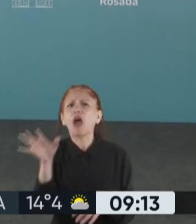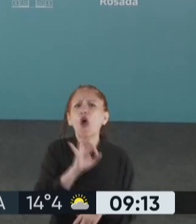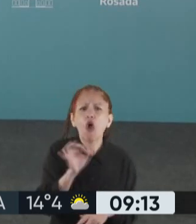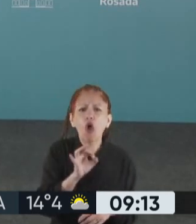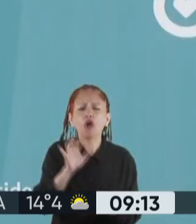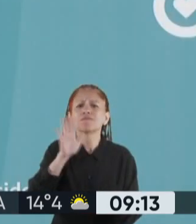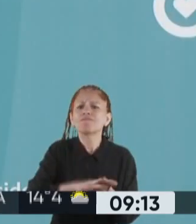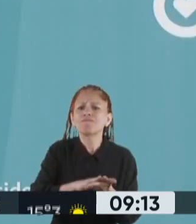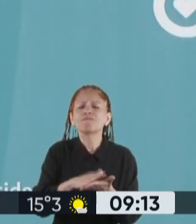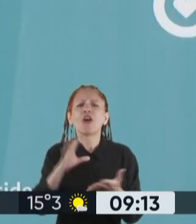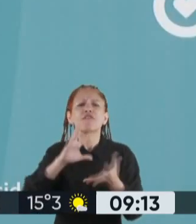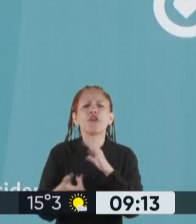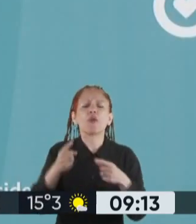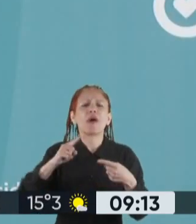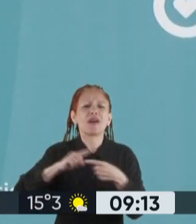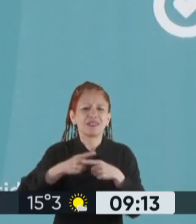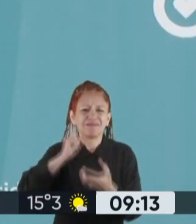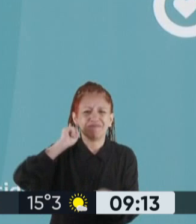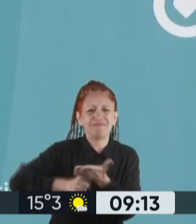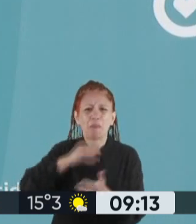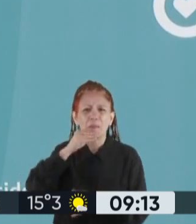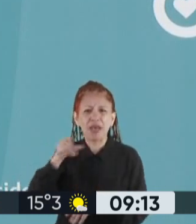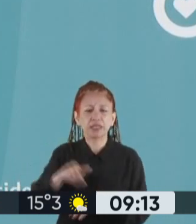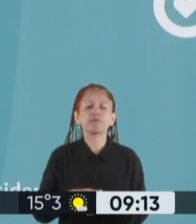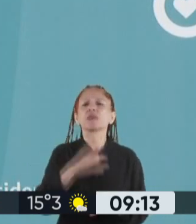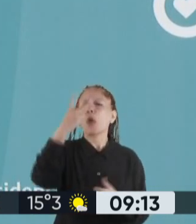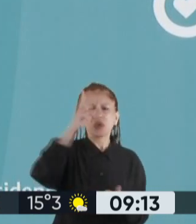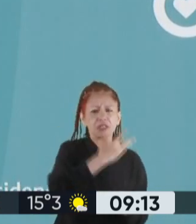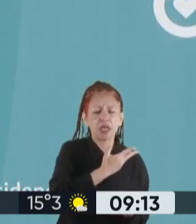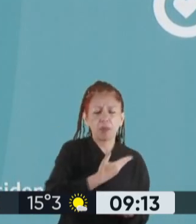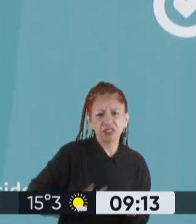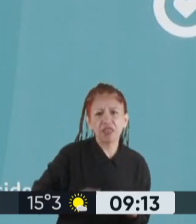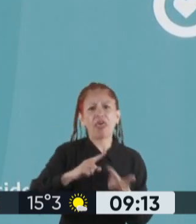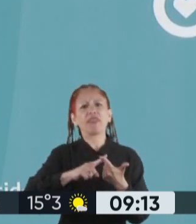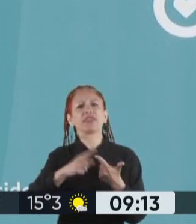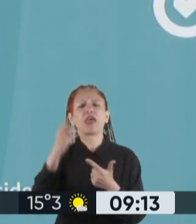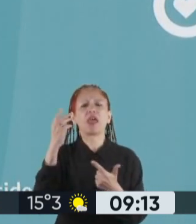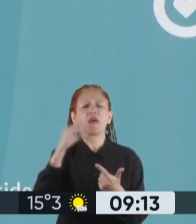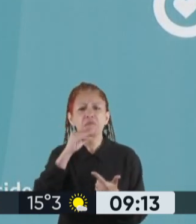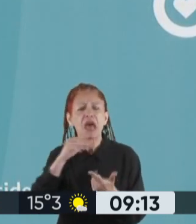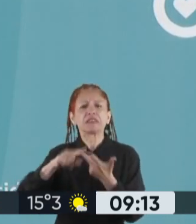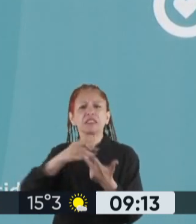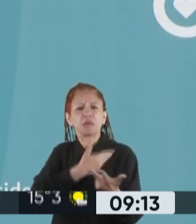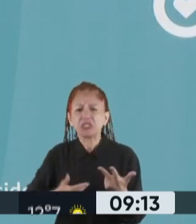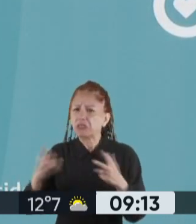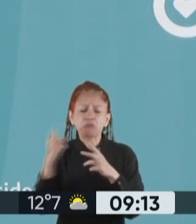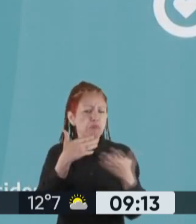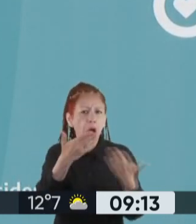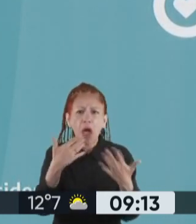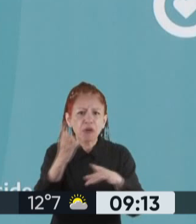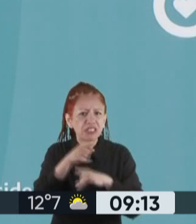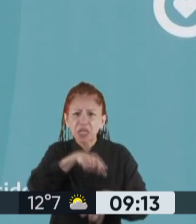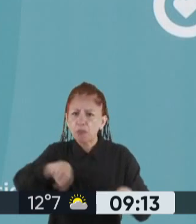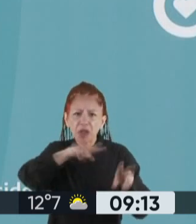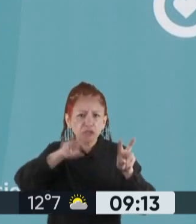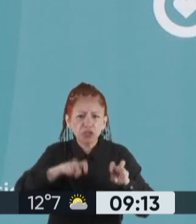Sergio Massa. La vicepresidenta, el ministro de Economía y el presidente hablan permanentemente de estos temas. La vicepresidenta y el ministro de